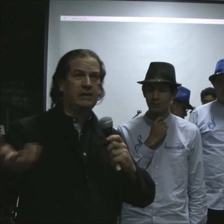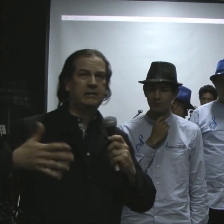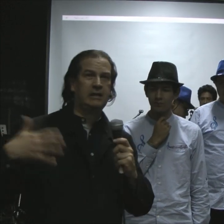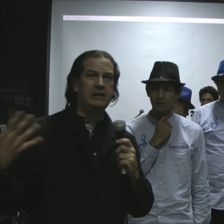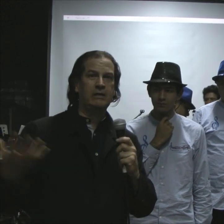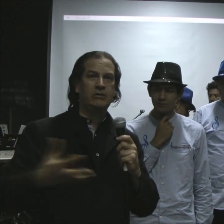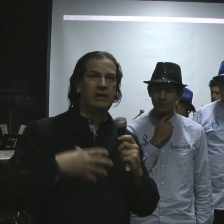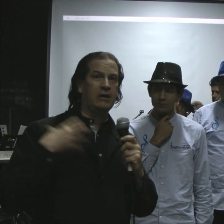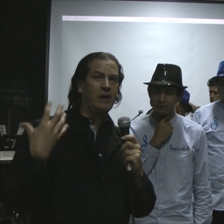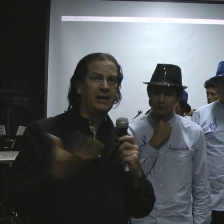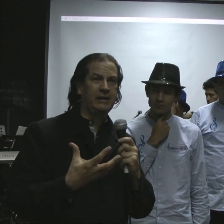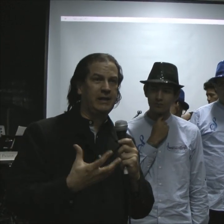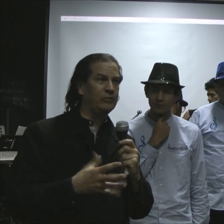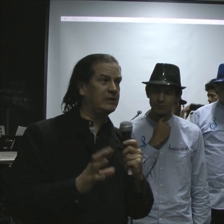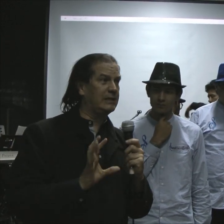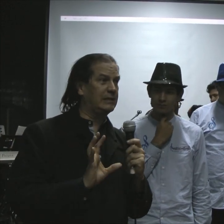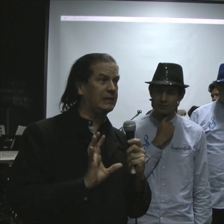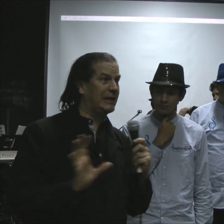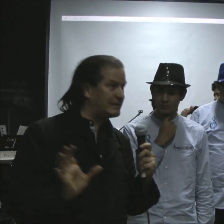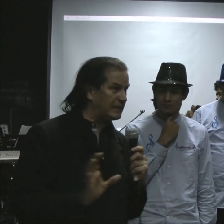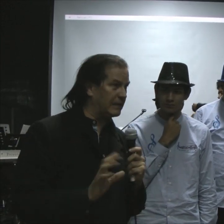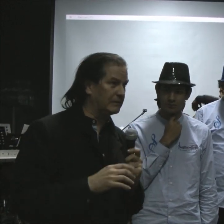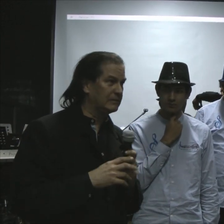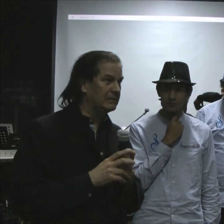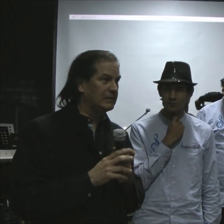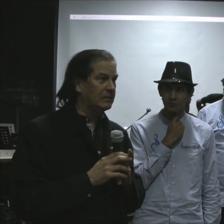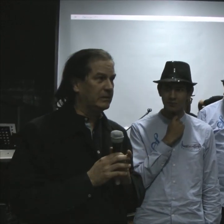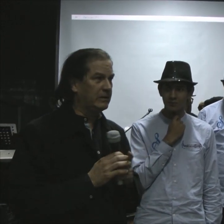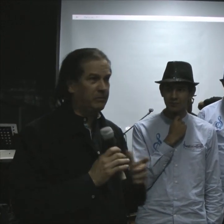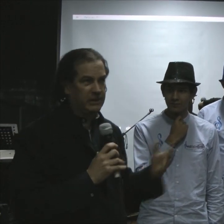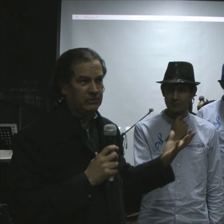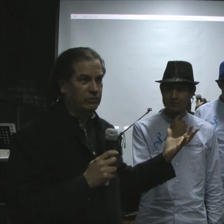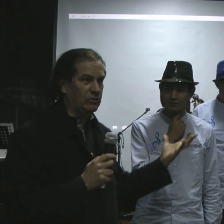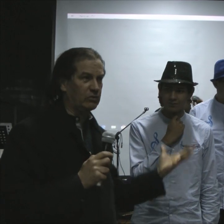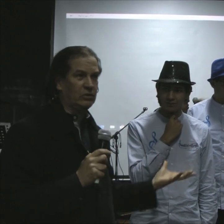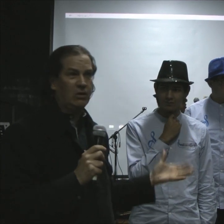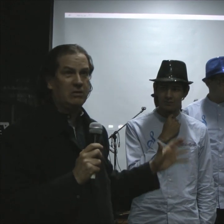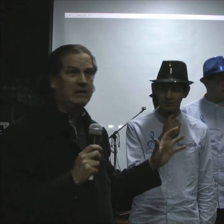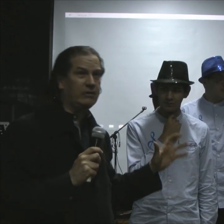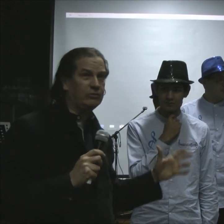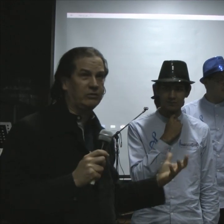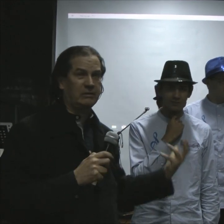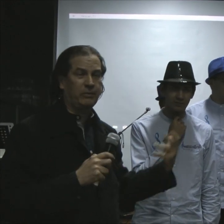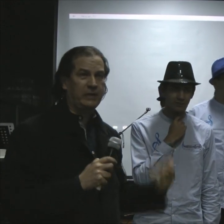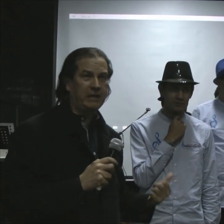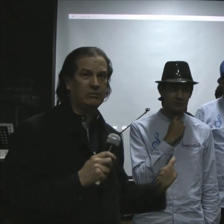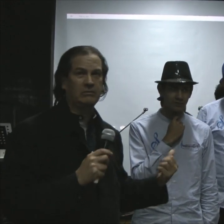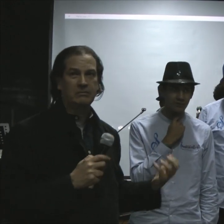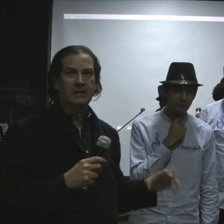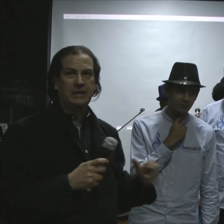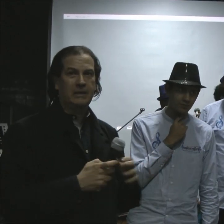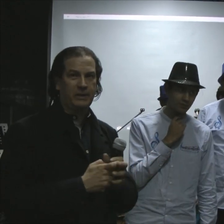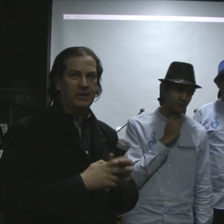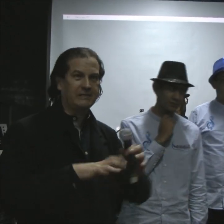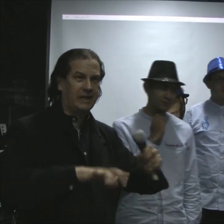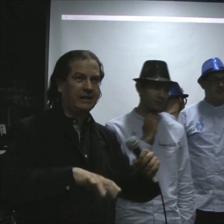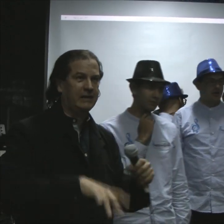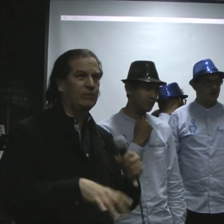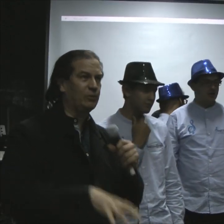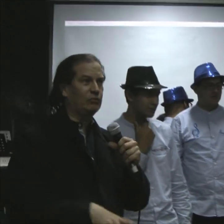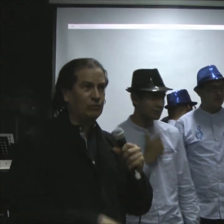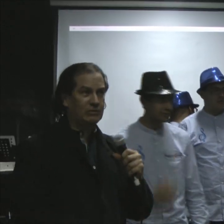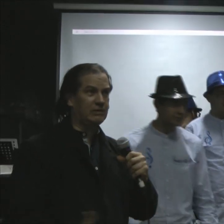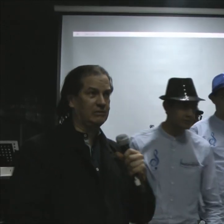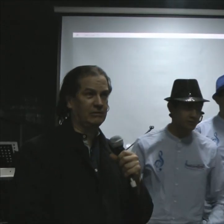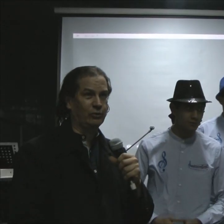claro, él está con el lenguaje de la música clásica y pues nos conoció y le gustó este proyecto y pues ya está